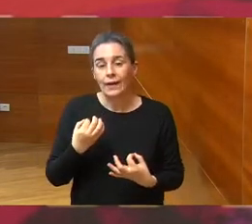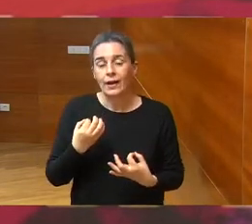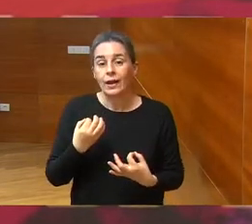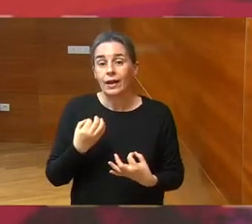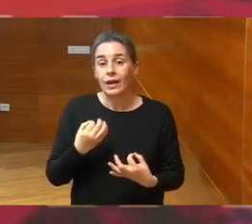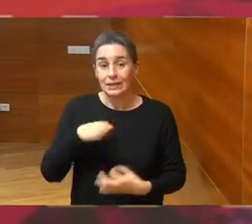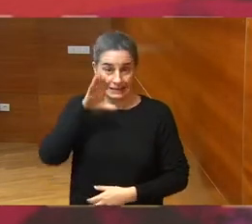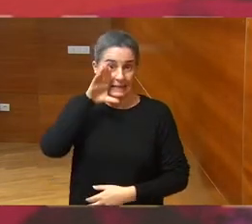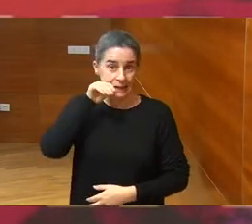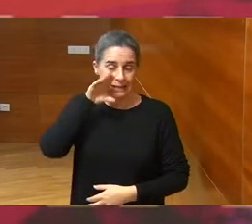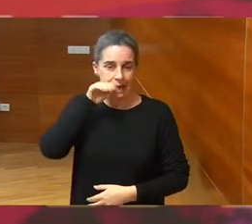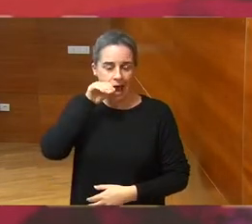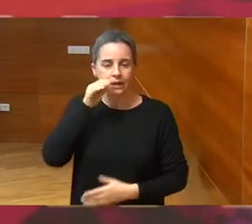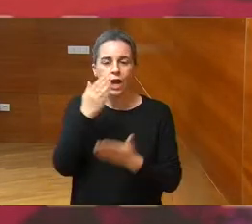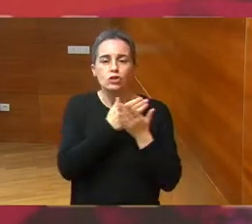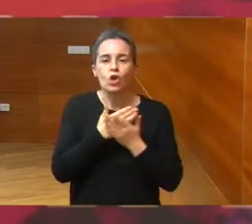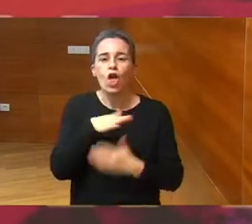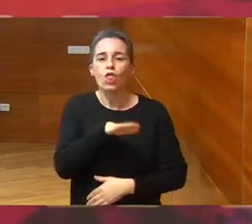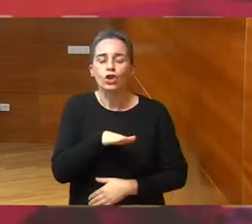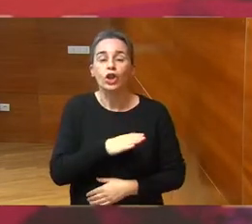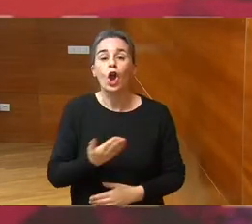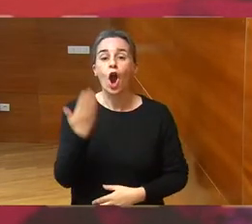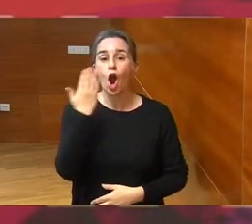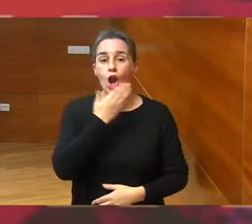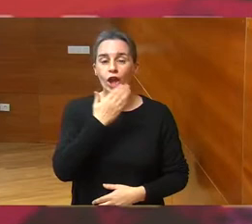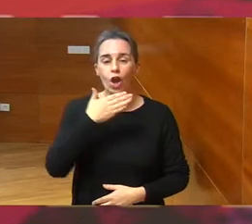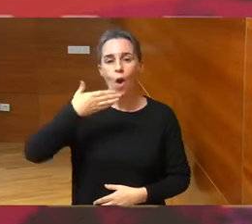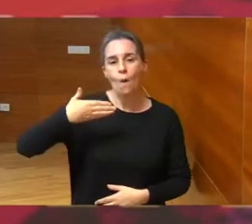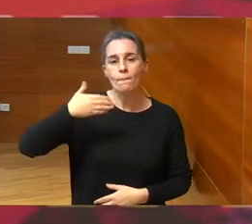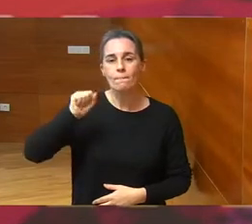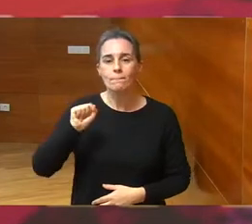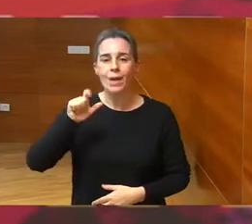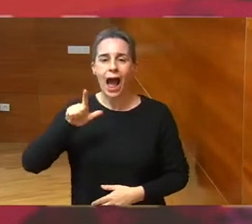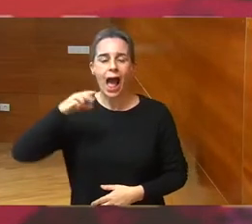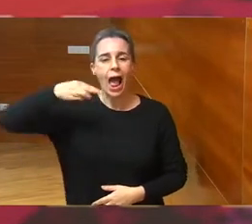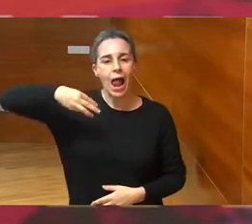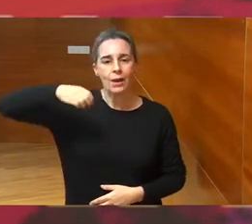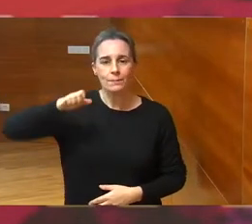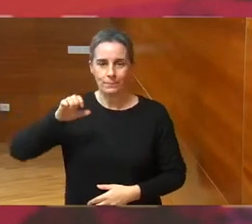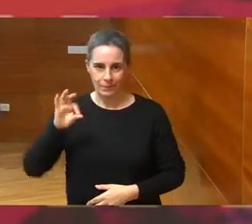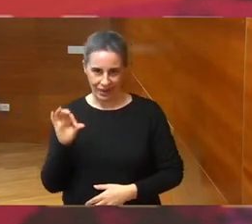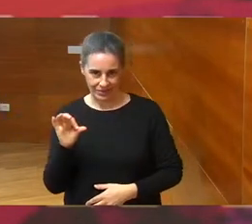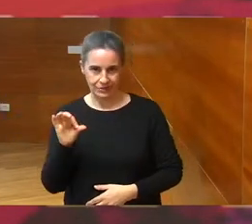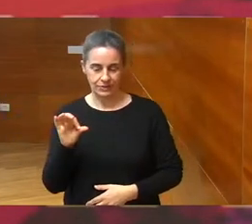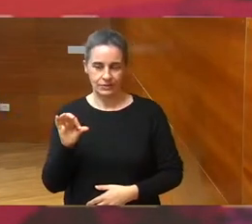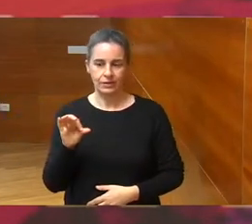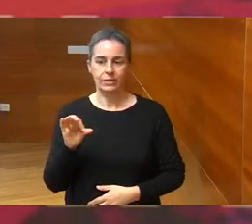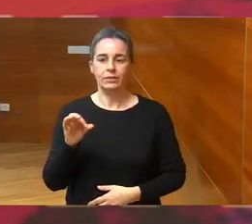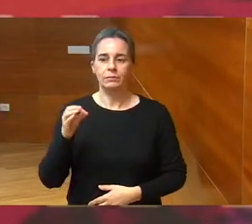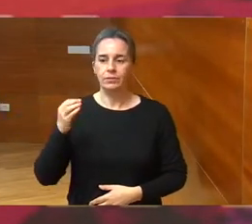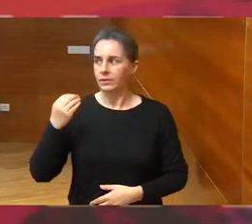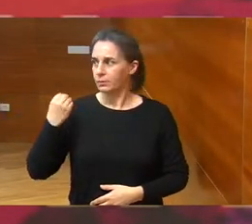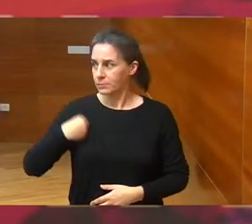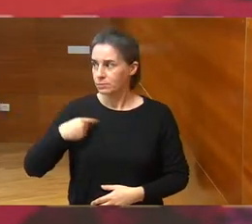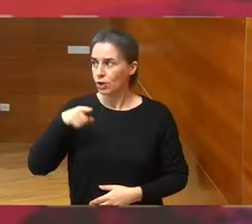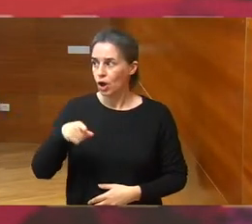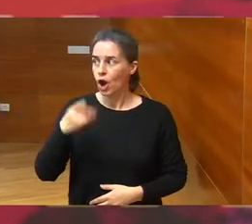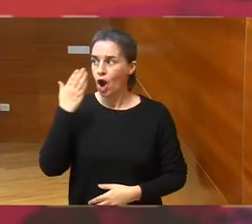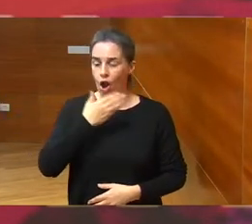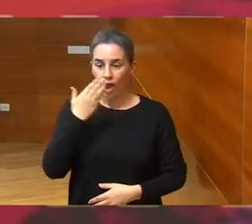estuve en el colegio va al mes un colegio que cité Y antes o colegio era un colegio privado